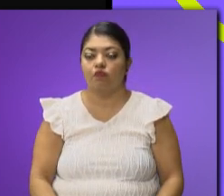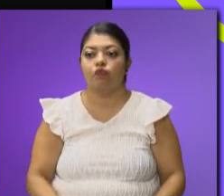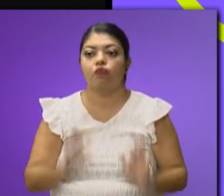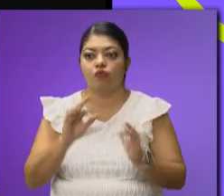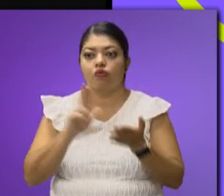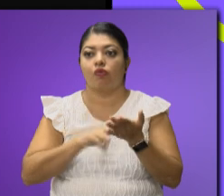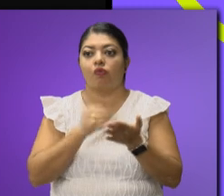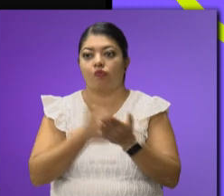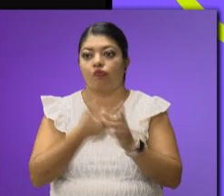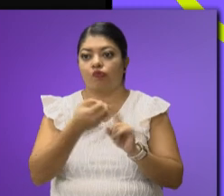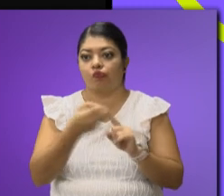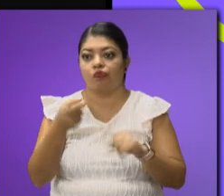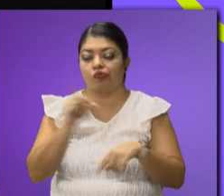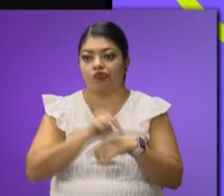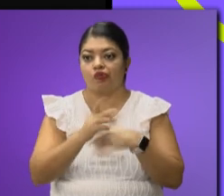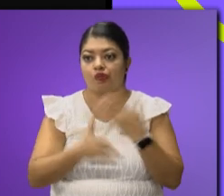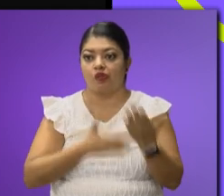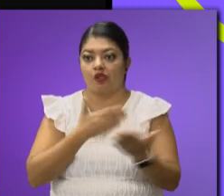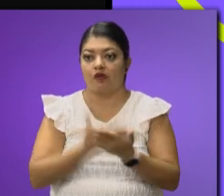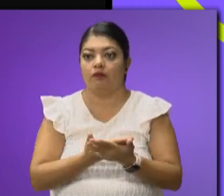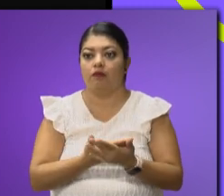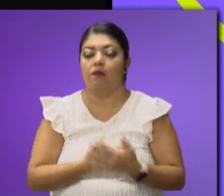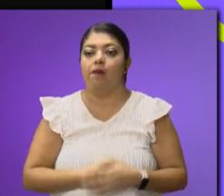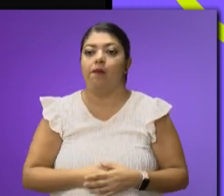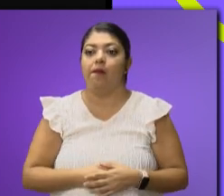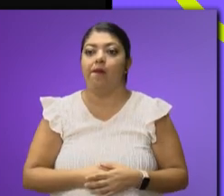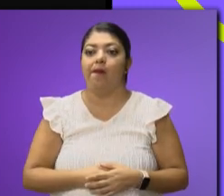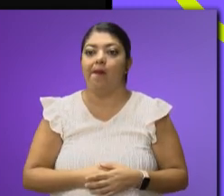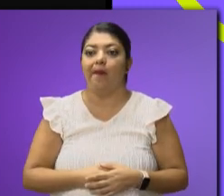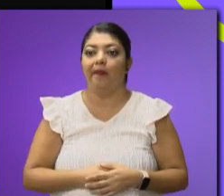Aprobado el orden del día propuesto.